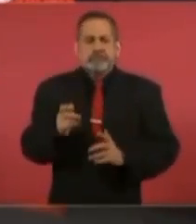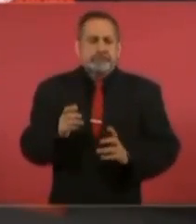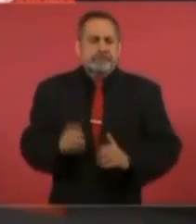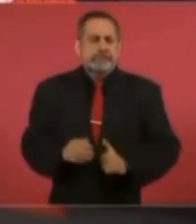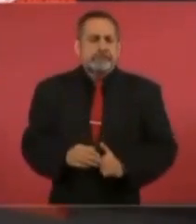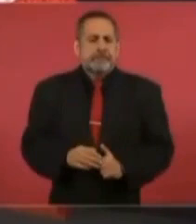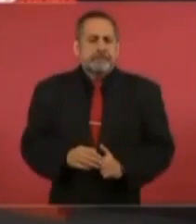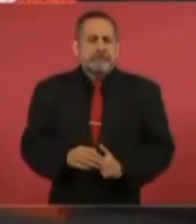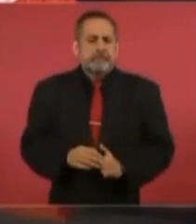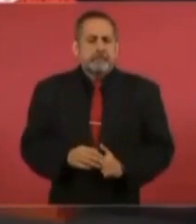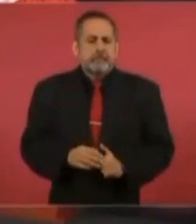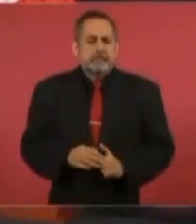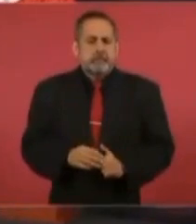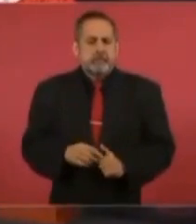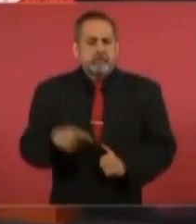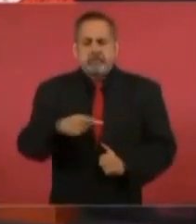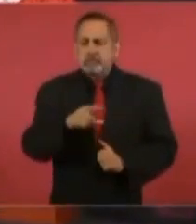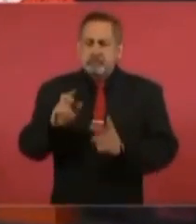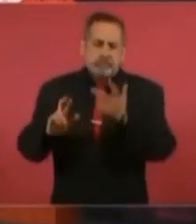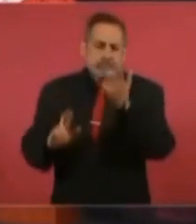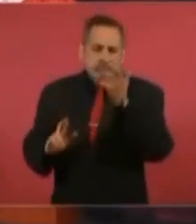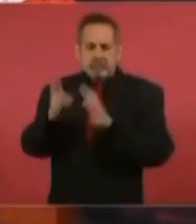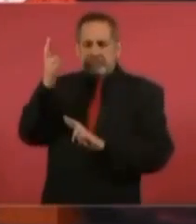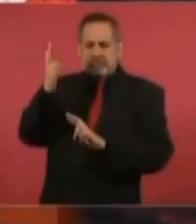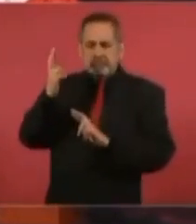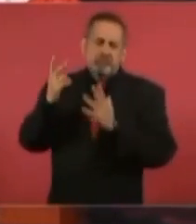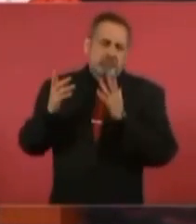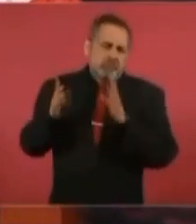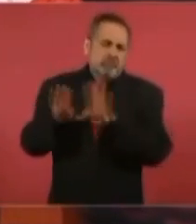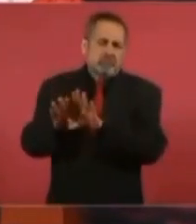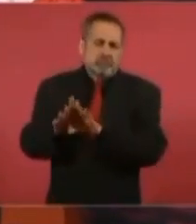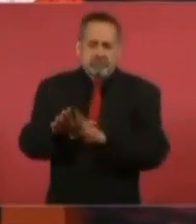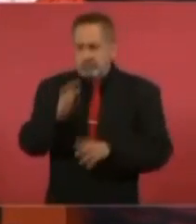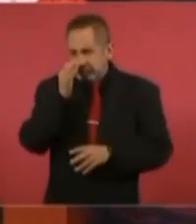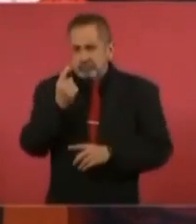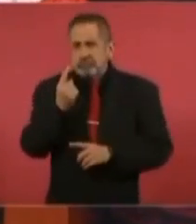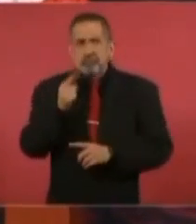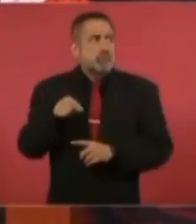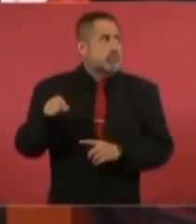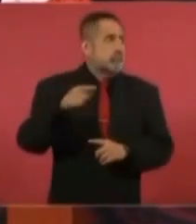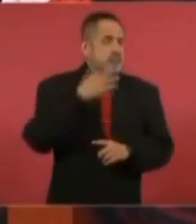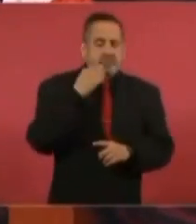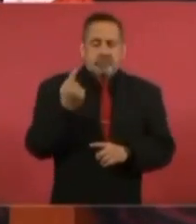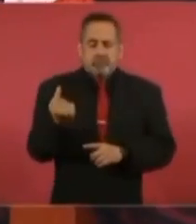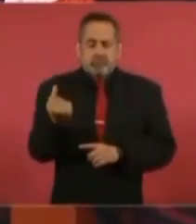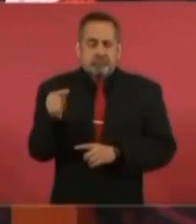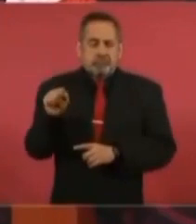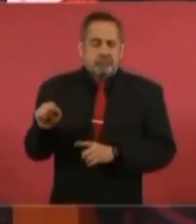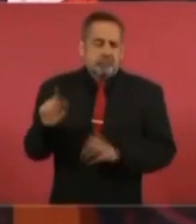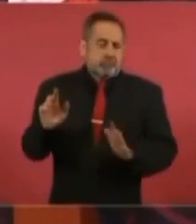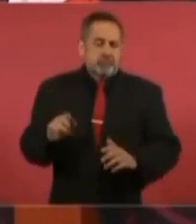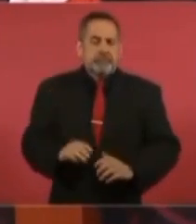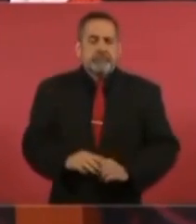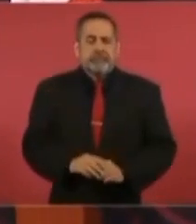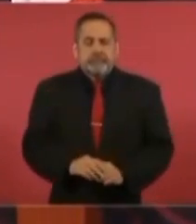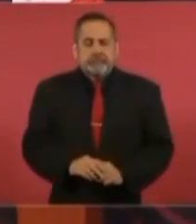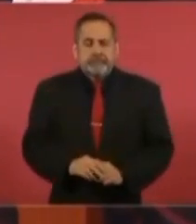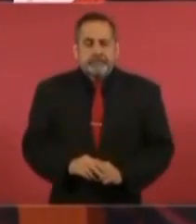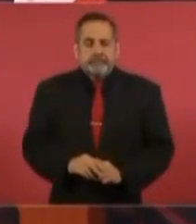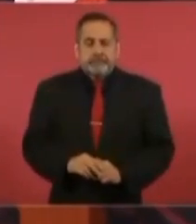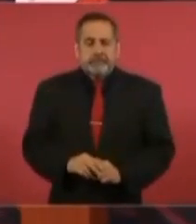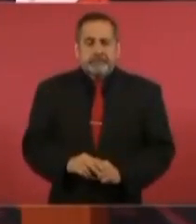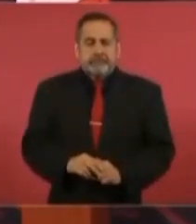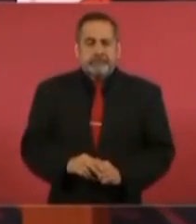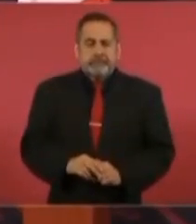sobre un paro o huelga empresarial con